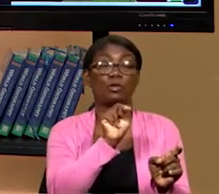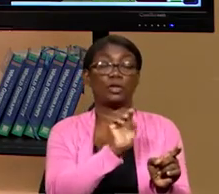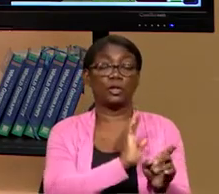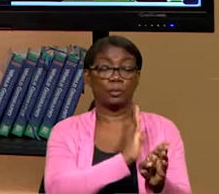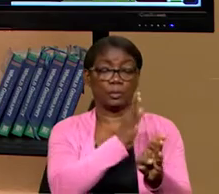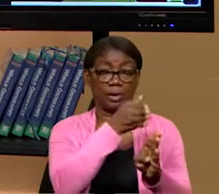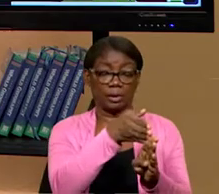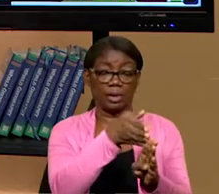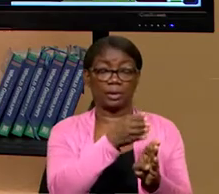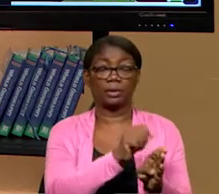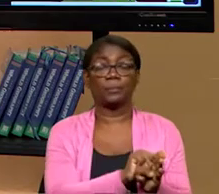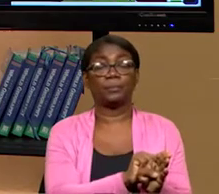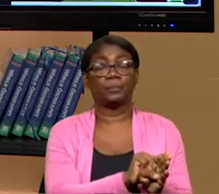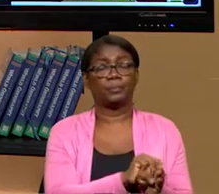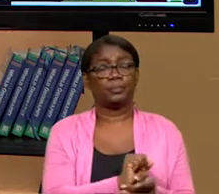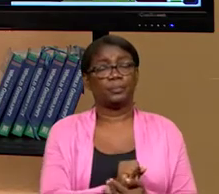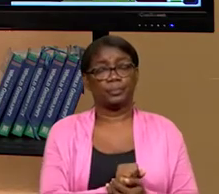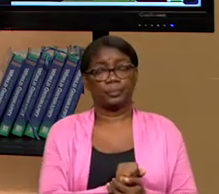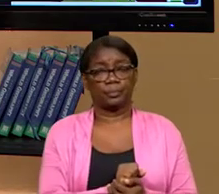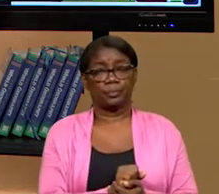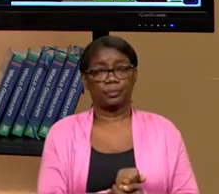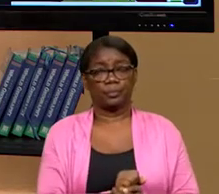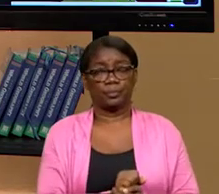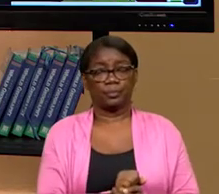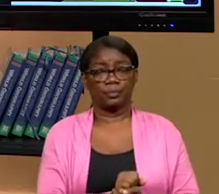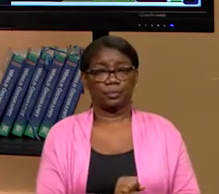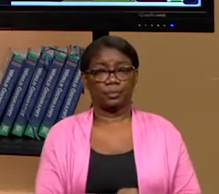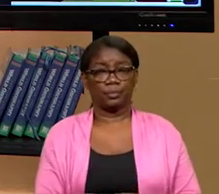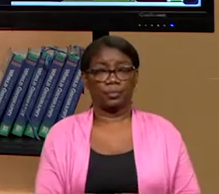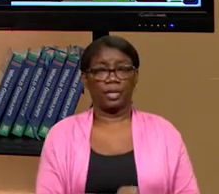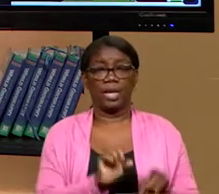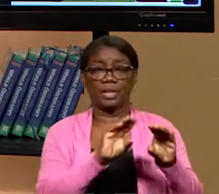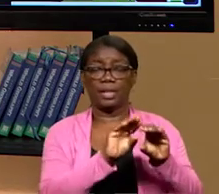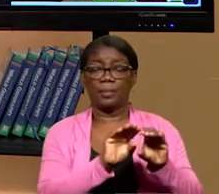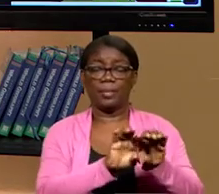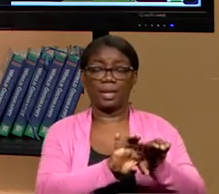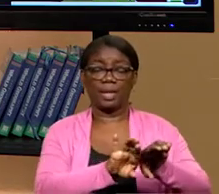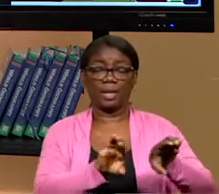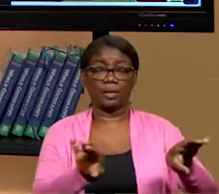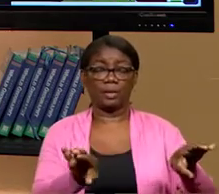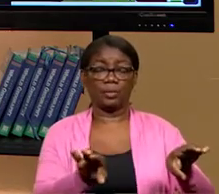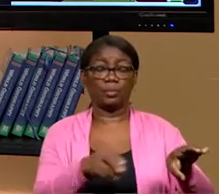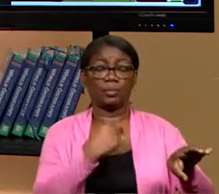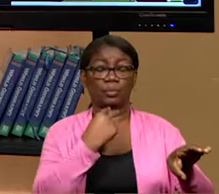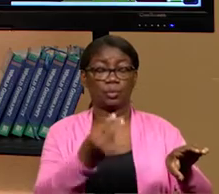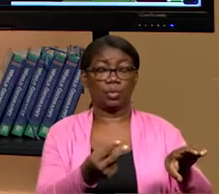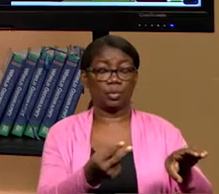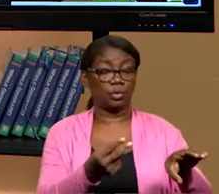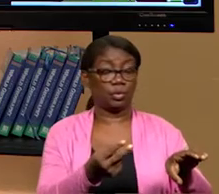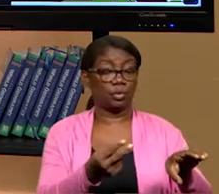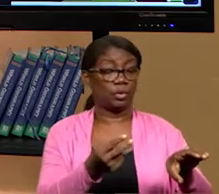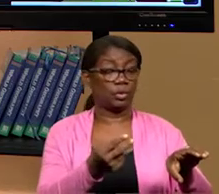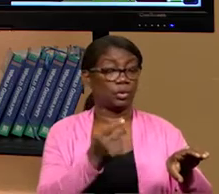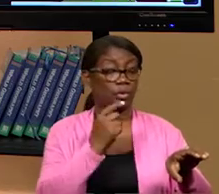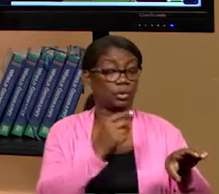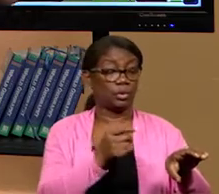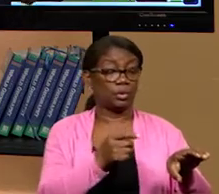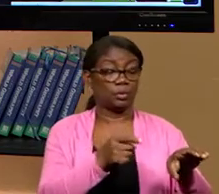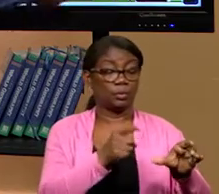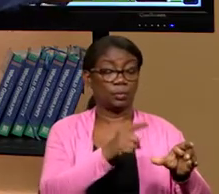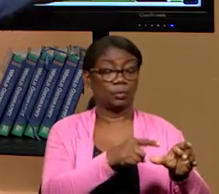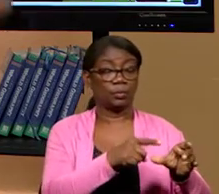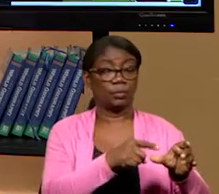vez que se ha dividido, separado la imagen del sonido, ¿ok?,